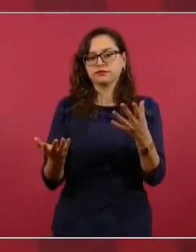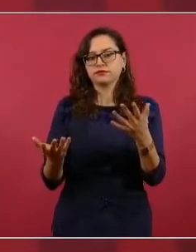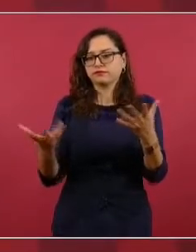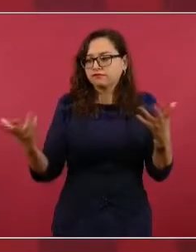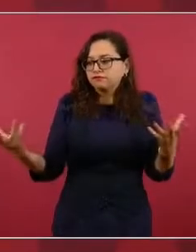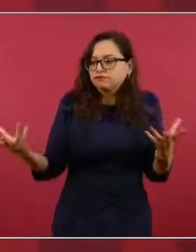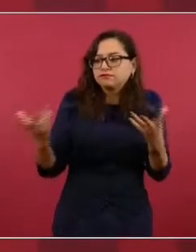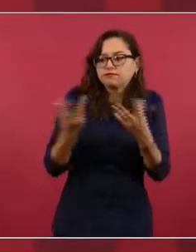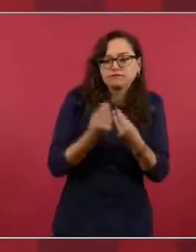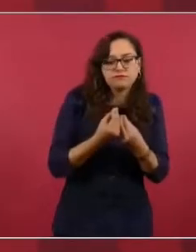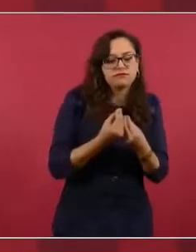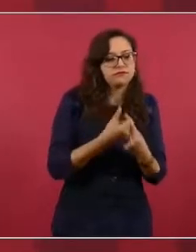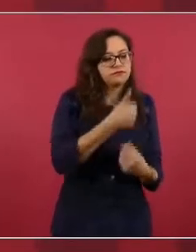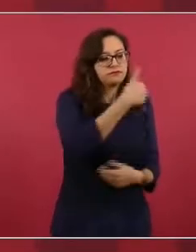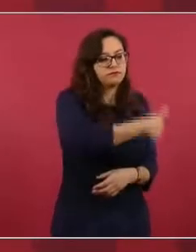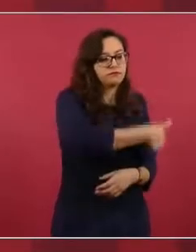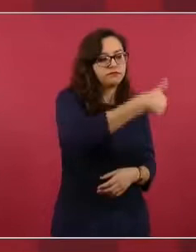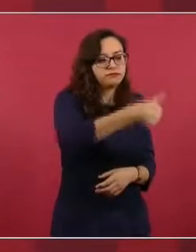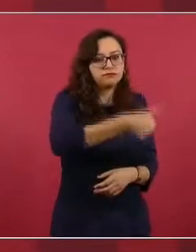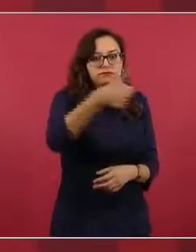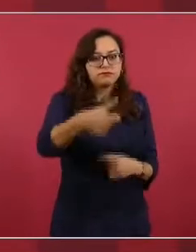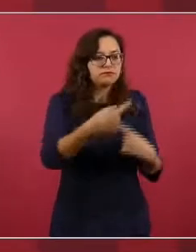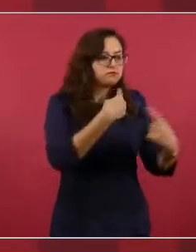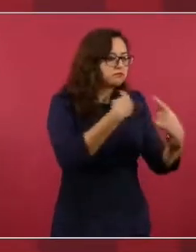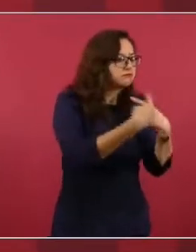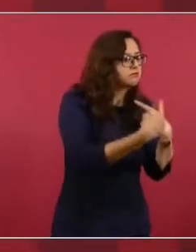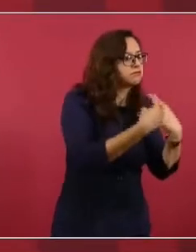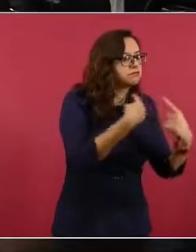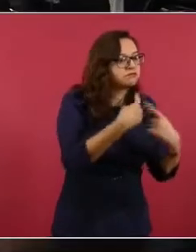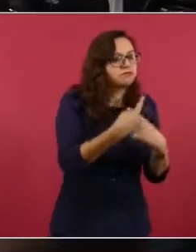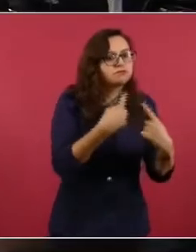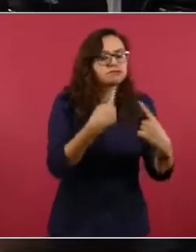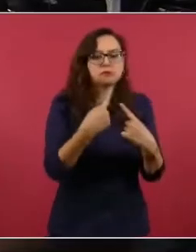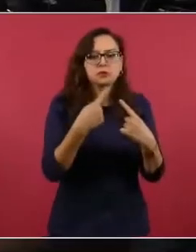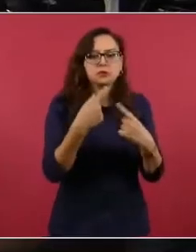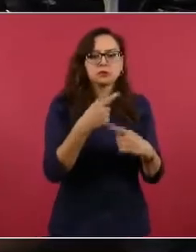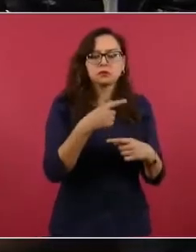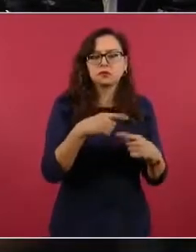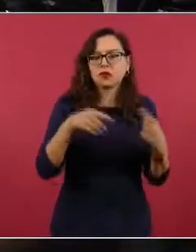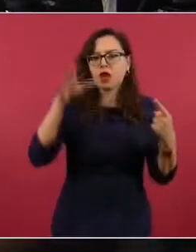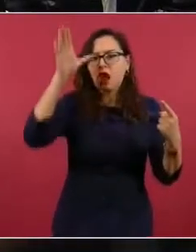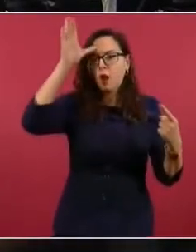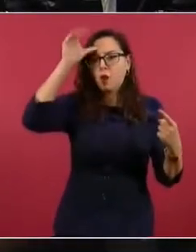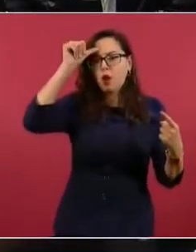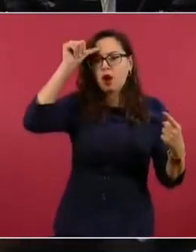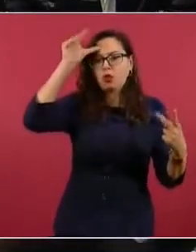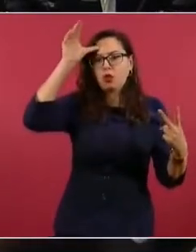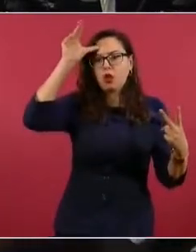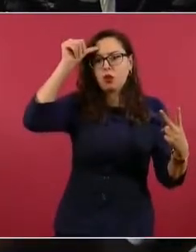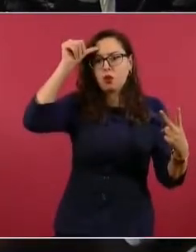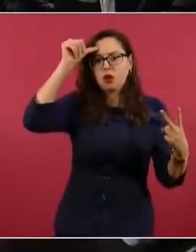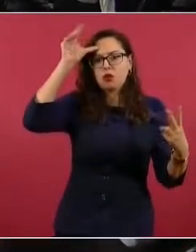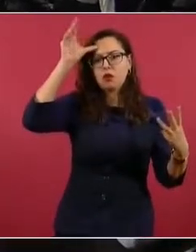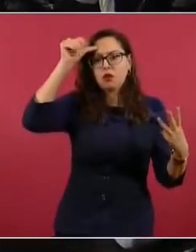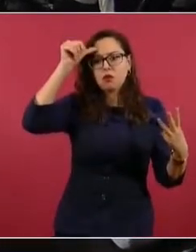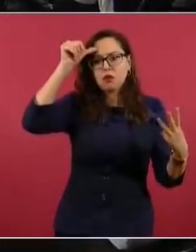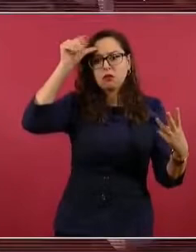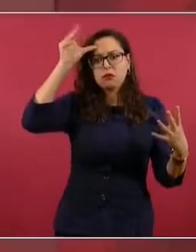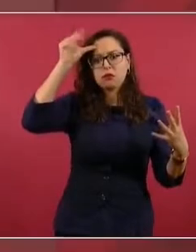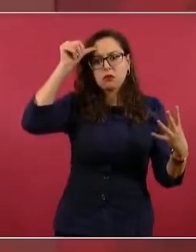y vimos caso por caso y se resolvió la mayor parte de los asuntos. No solo